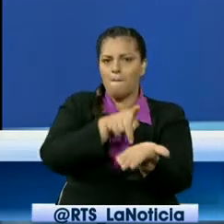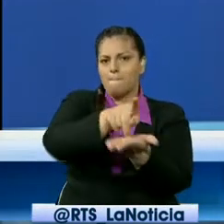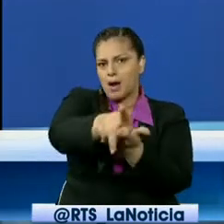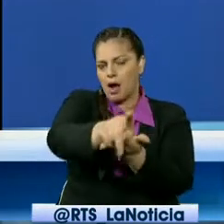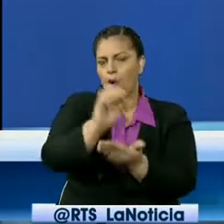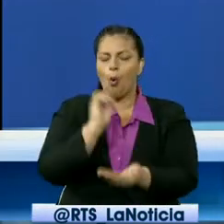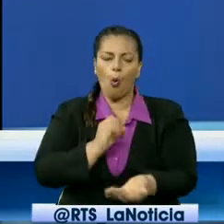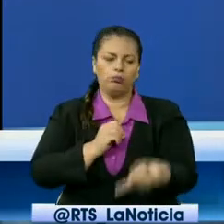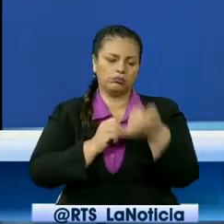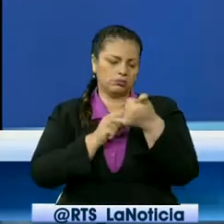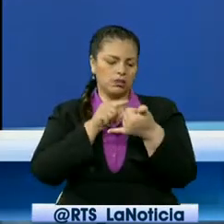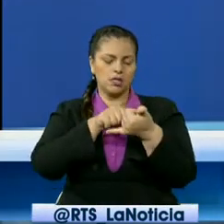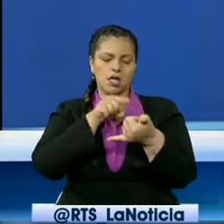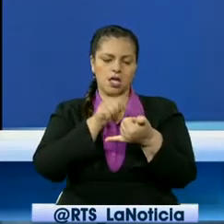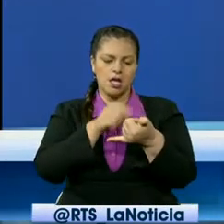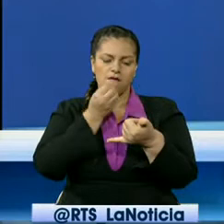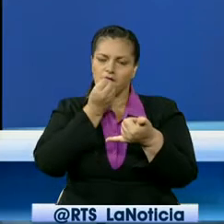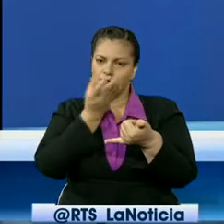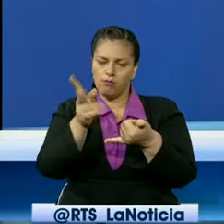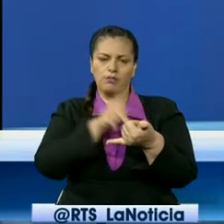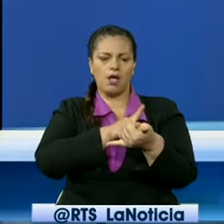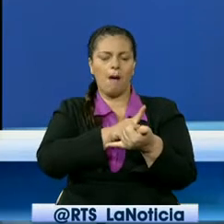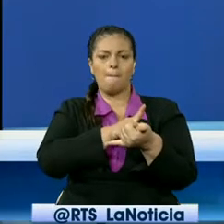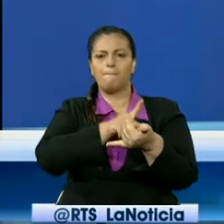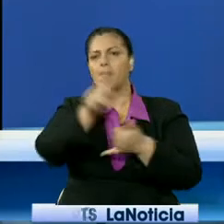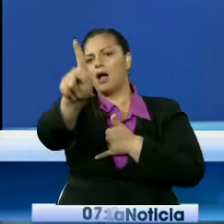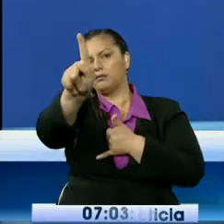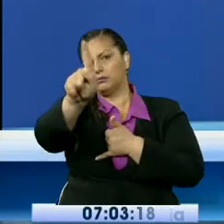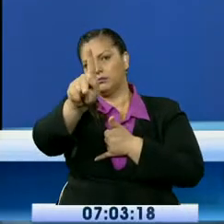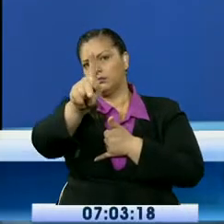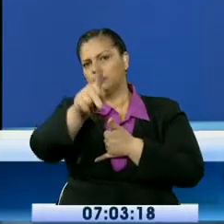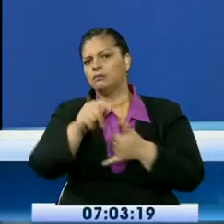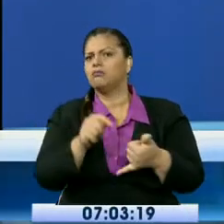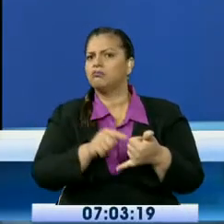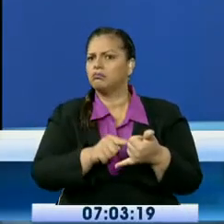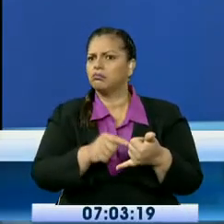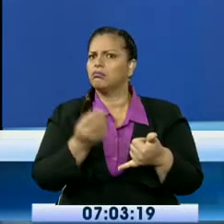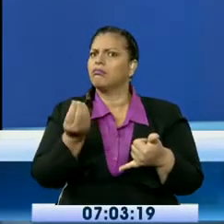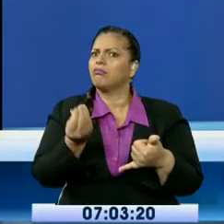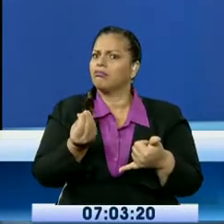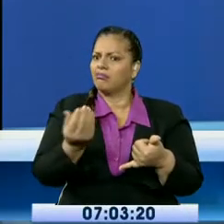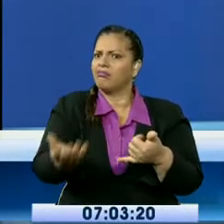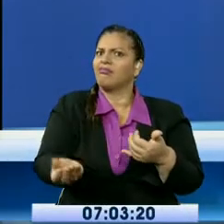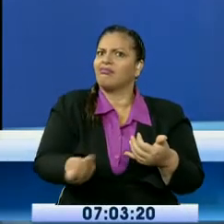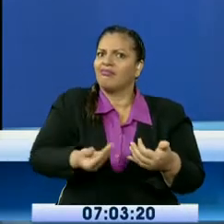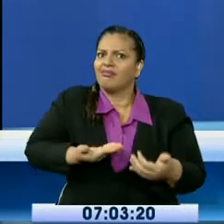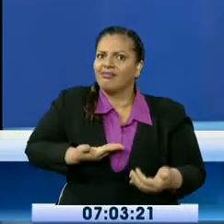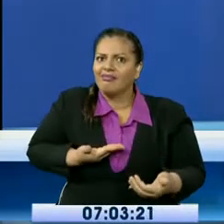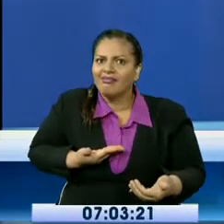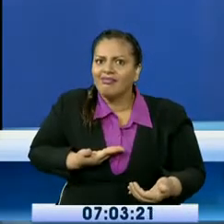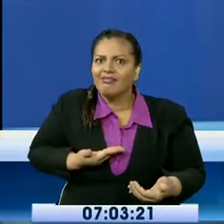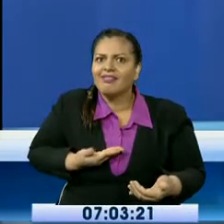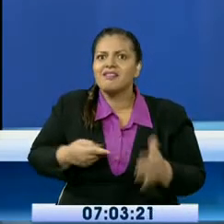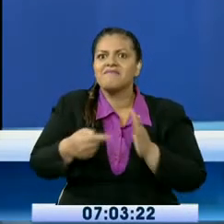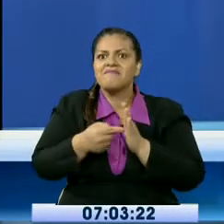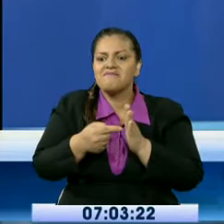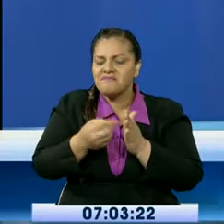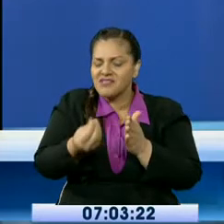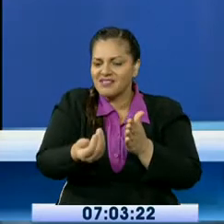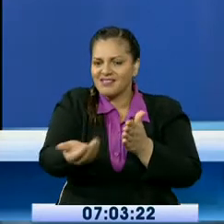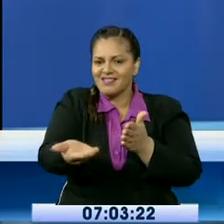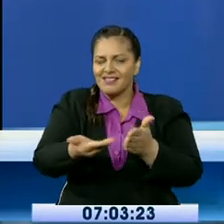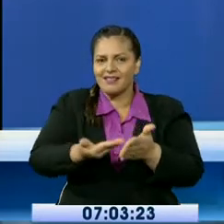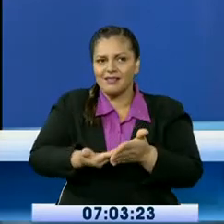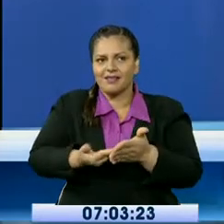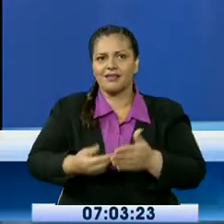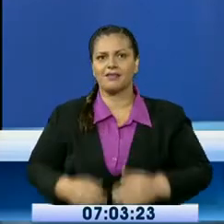su cuenta hasta el 31 de mayo, podrán recibir la devolución acumulada por el IVA que hubieran